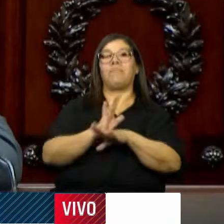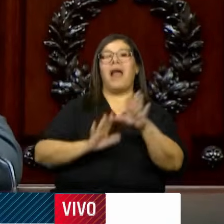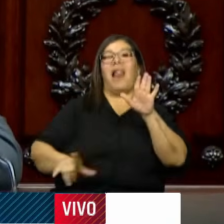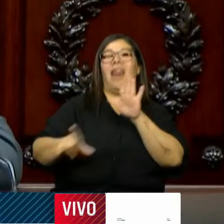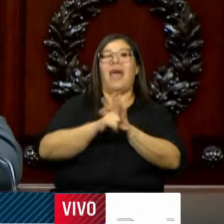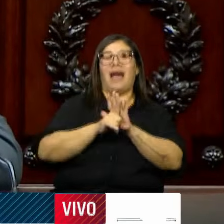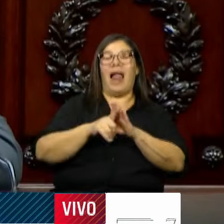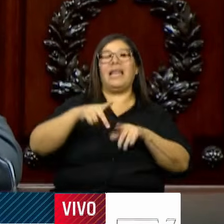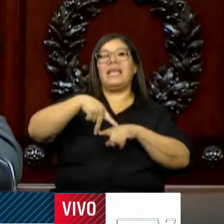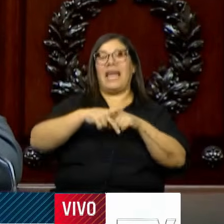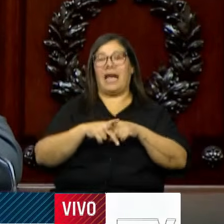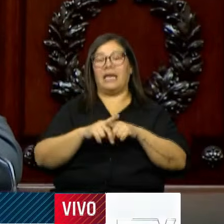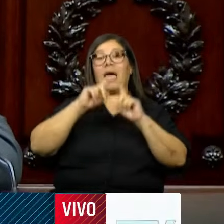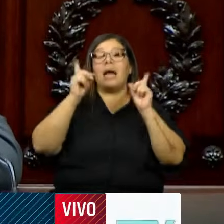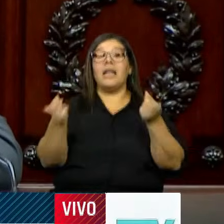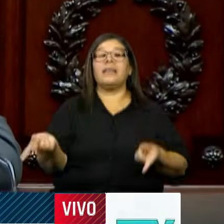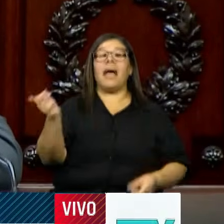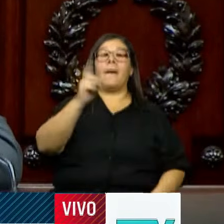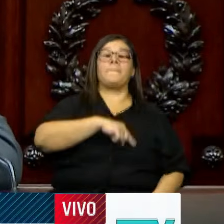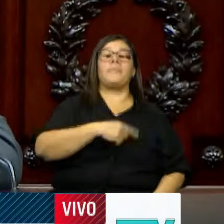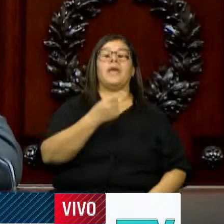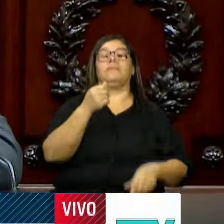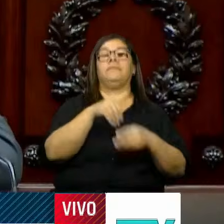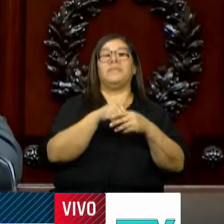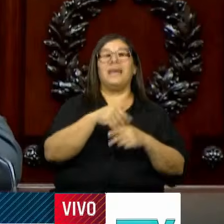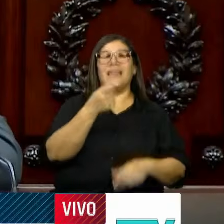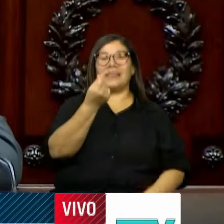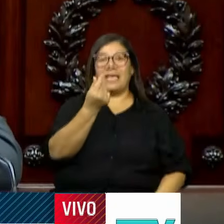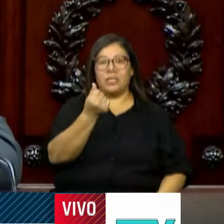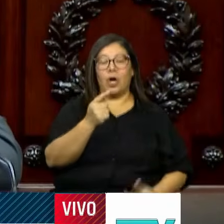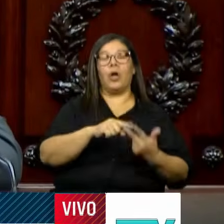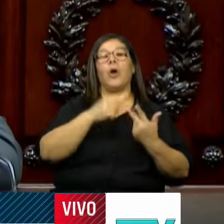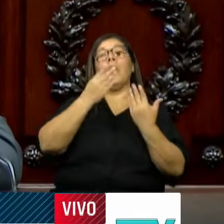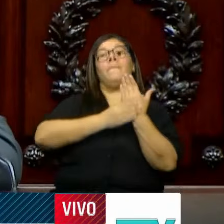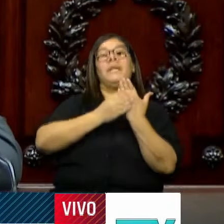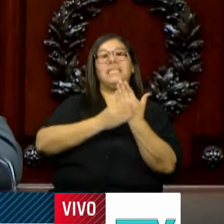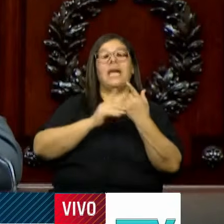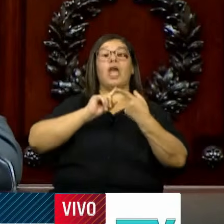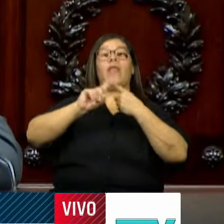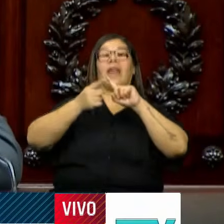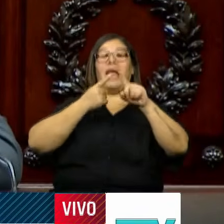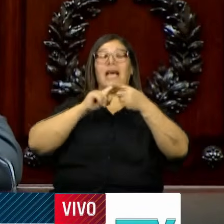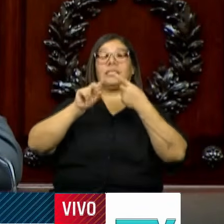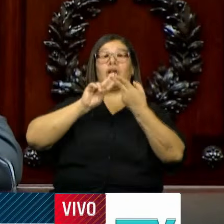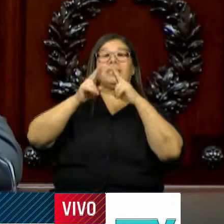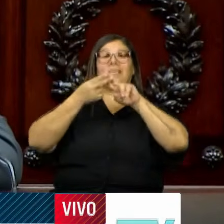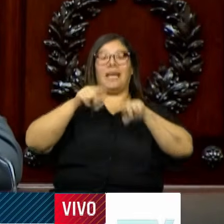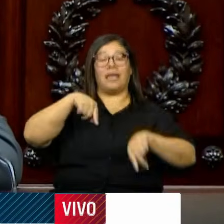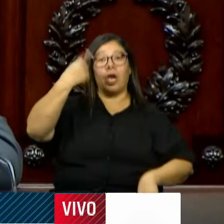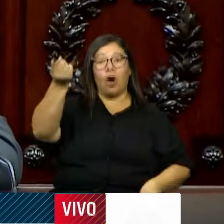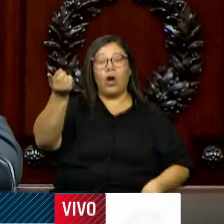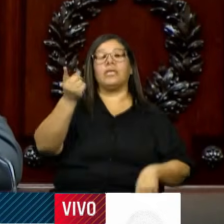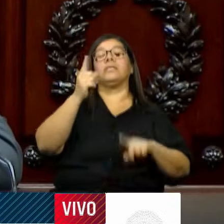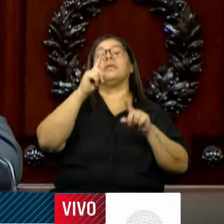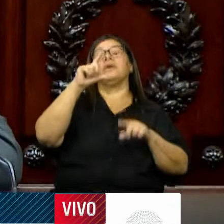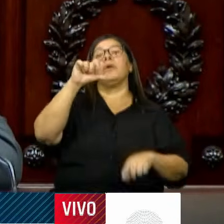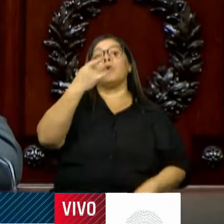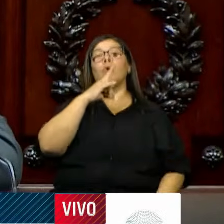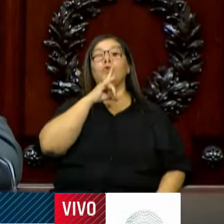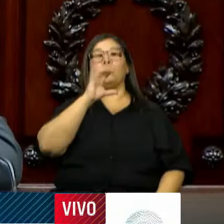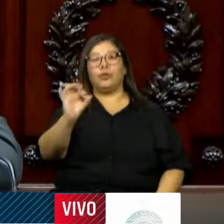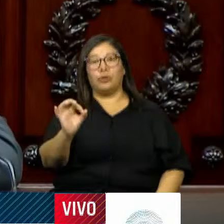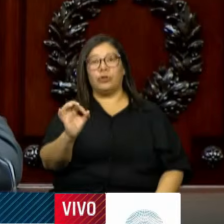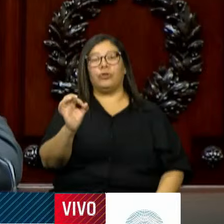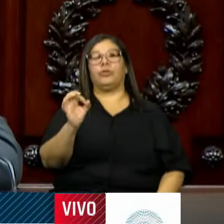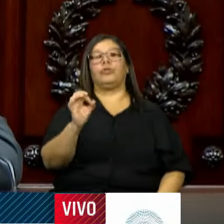Procuración del Tesoro, con Sebastián Amerio a la cabeza, al Ministerio de Relaciones Exteriores, Comercio Internacional y Culto,